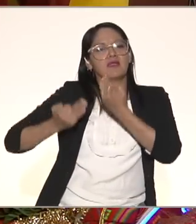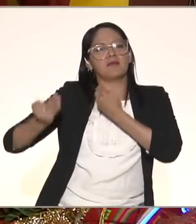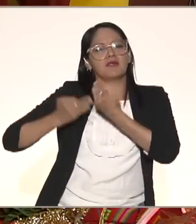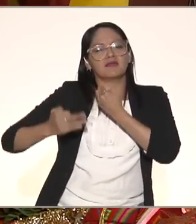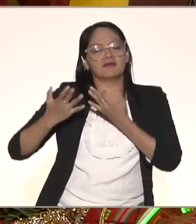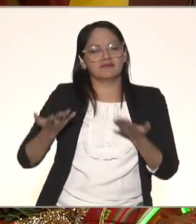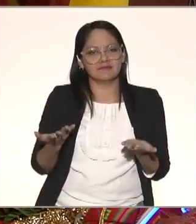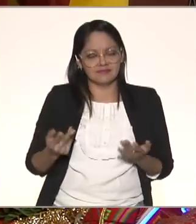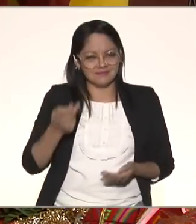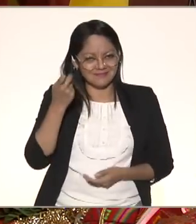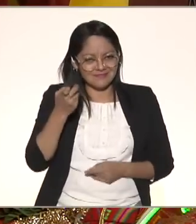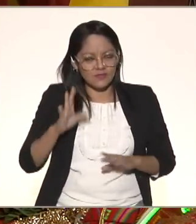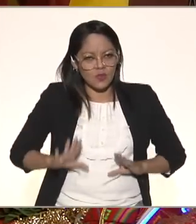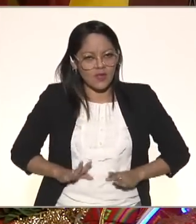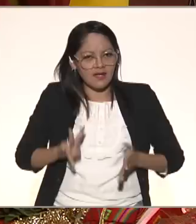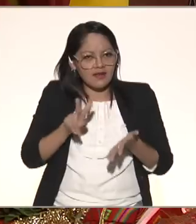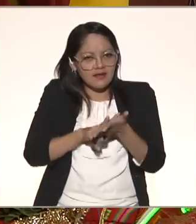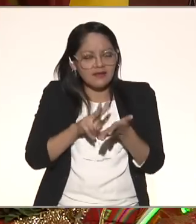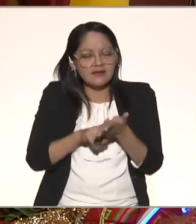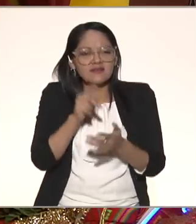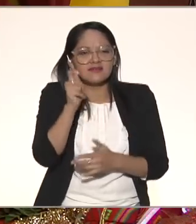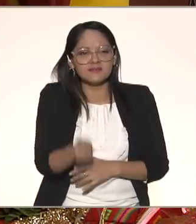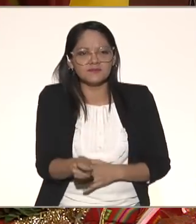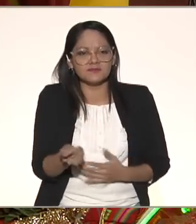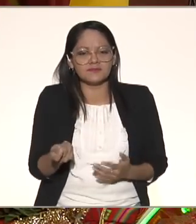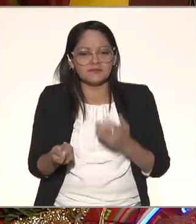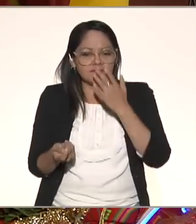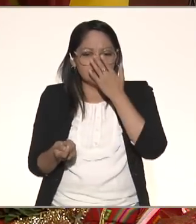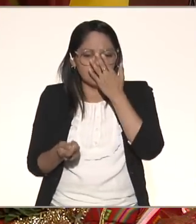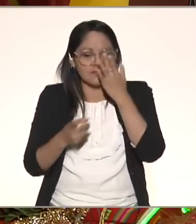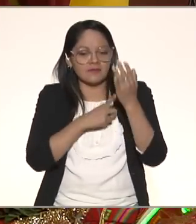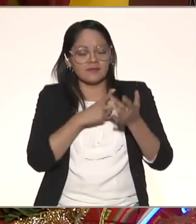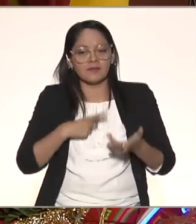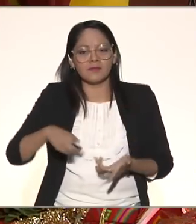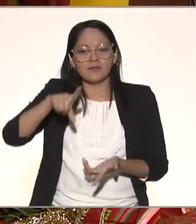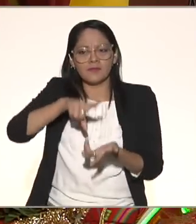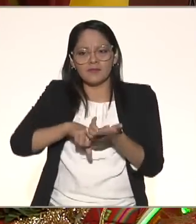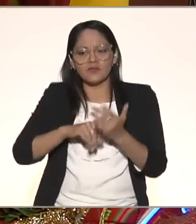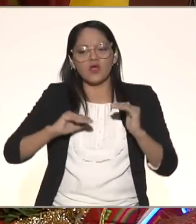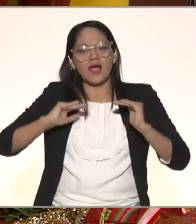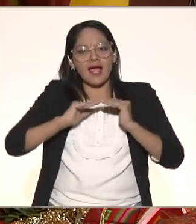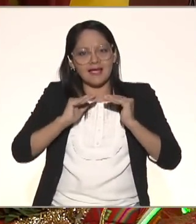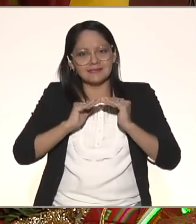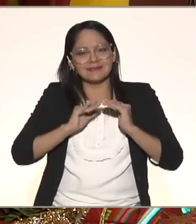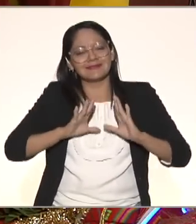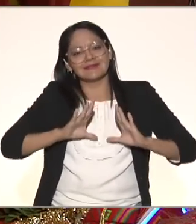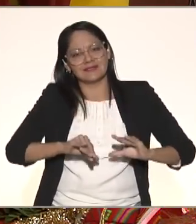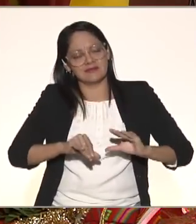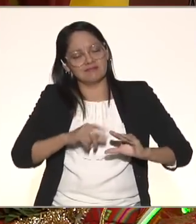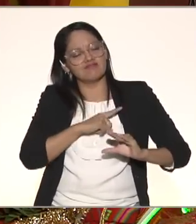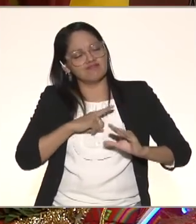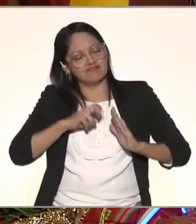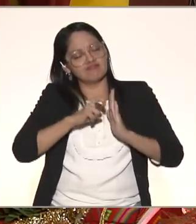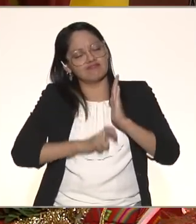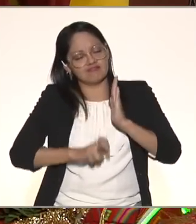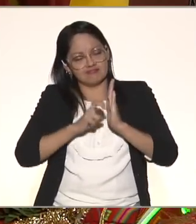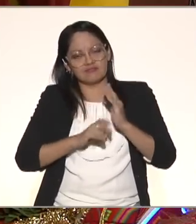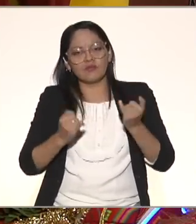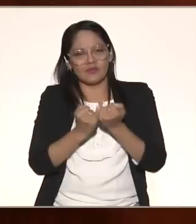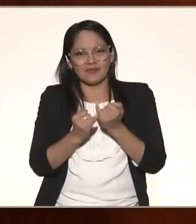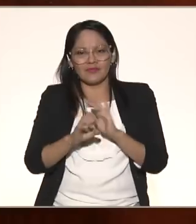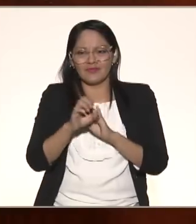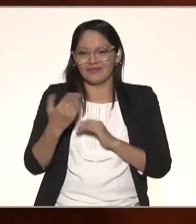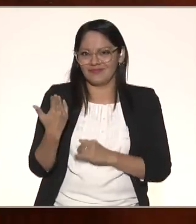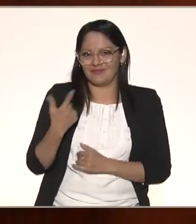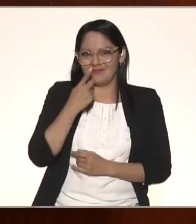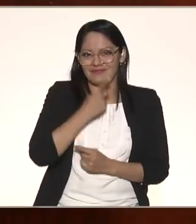esos valores, pues al final tendrían que ser inculcados desde casa, ¿no? También con esto del 50